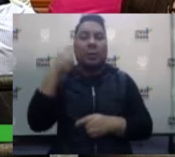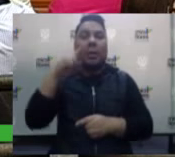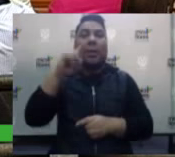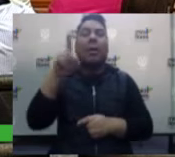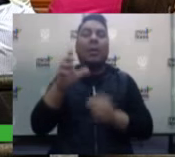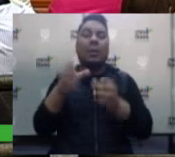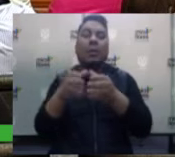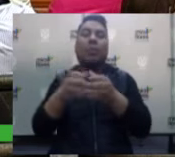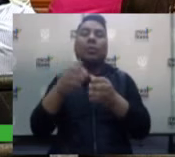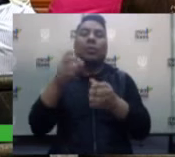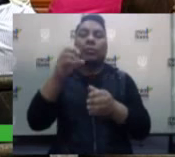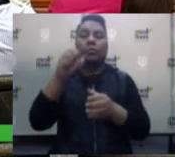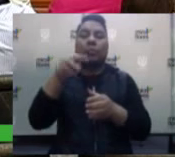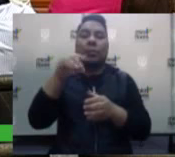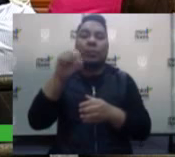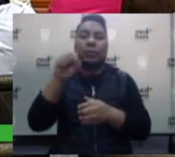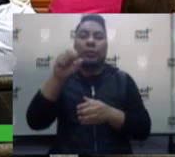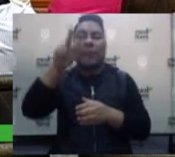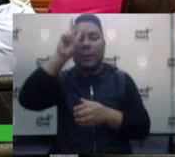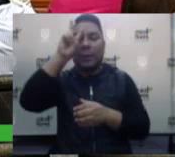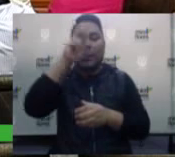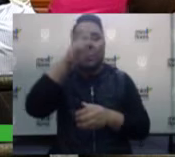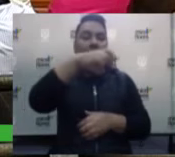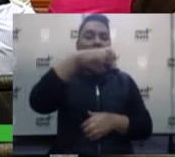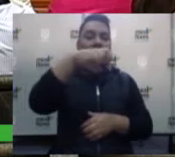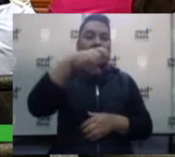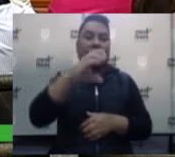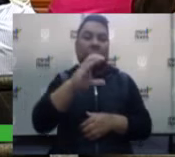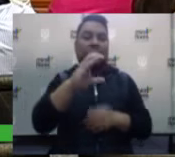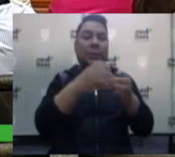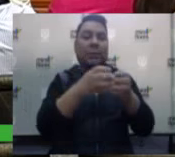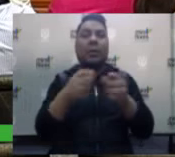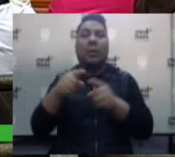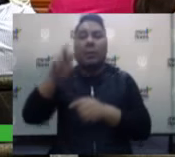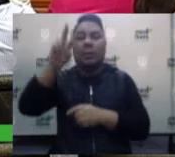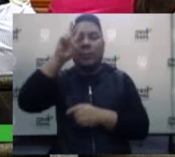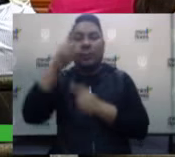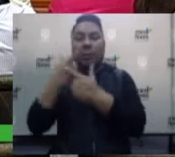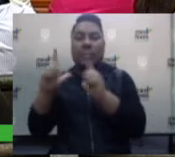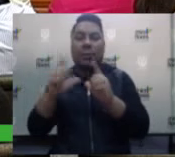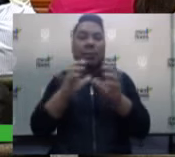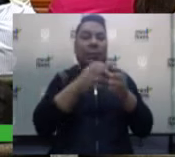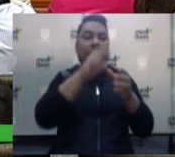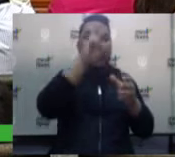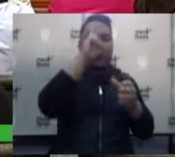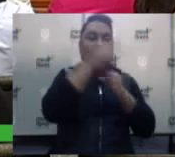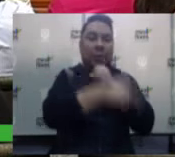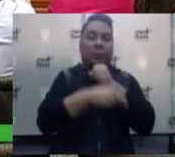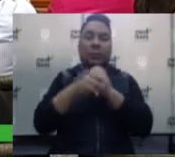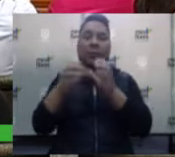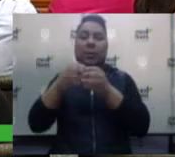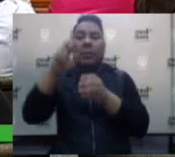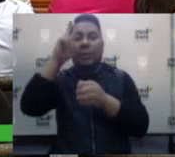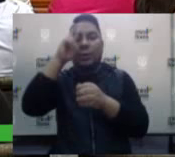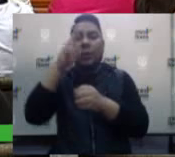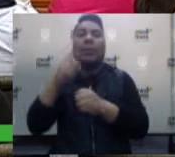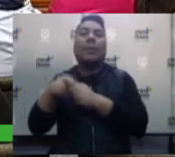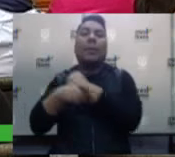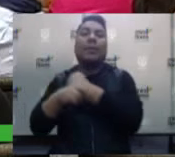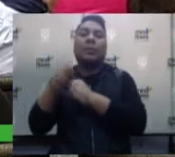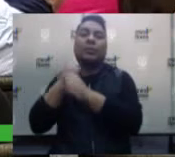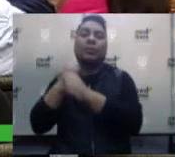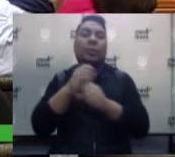Perú, Partido Popular Cristiano PPC, Perú Libertario, Perú Nación, Perú Patria Segura,